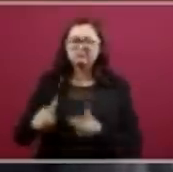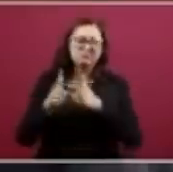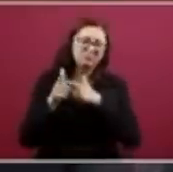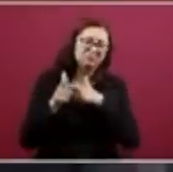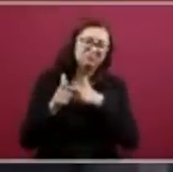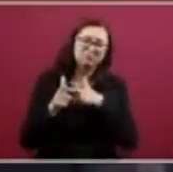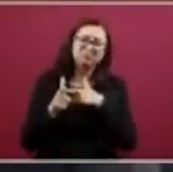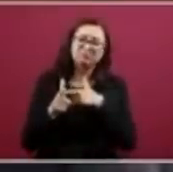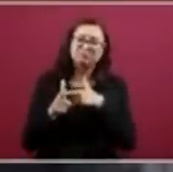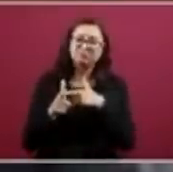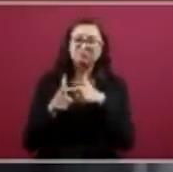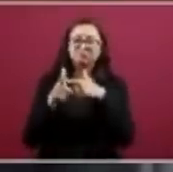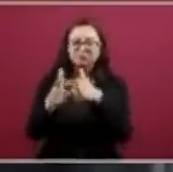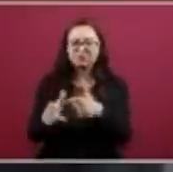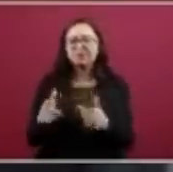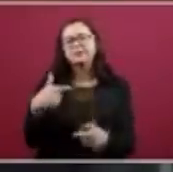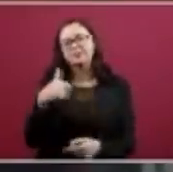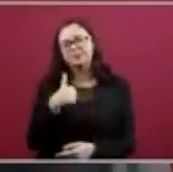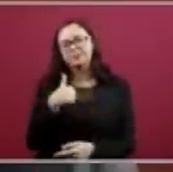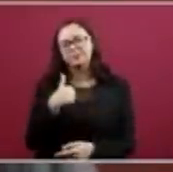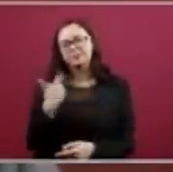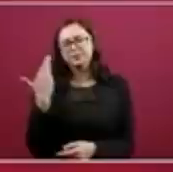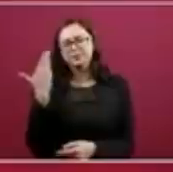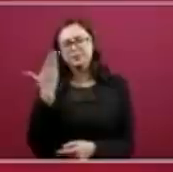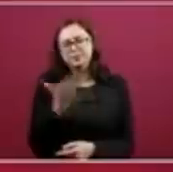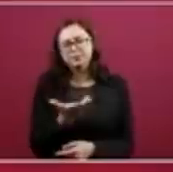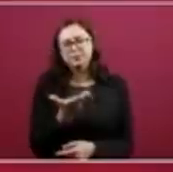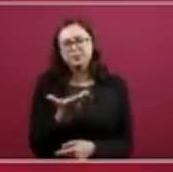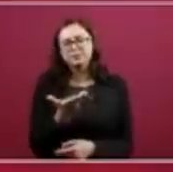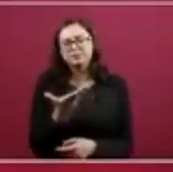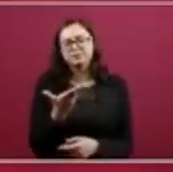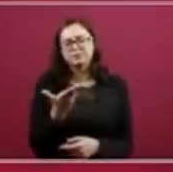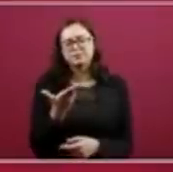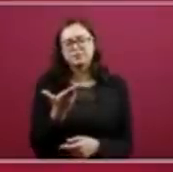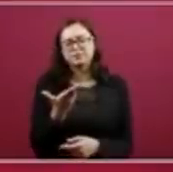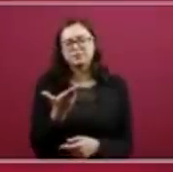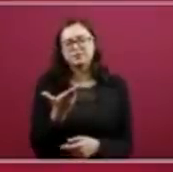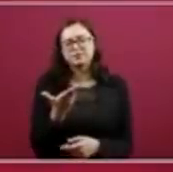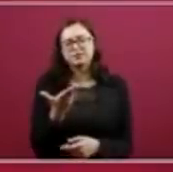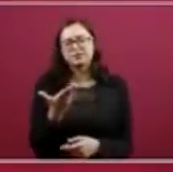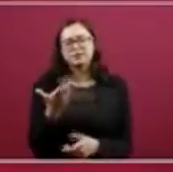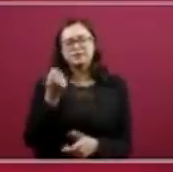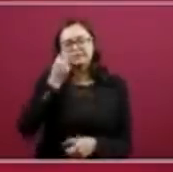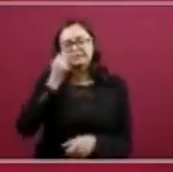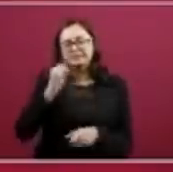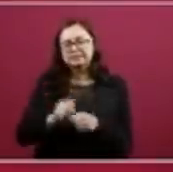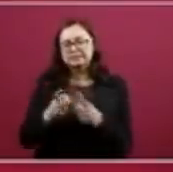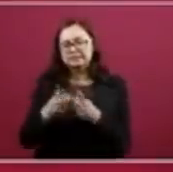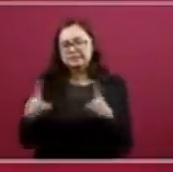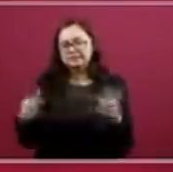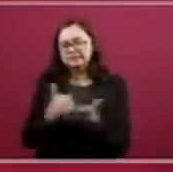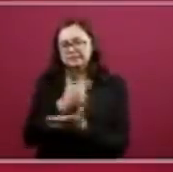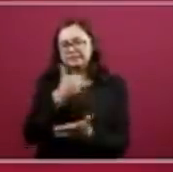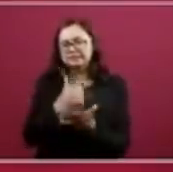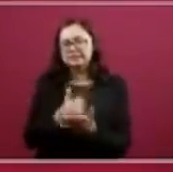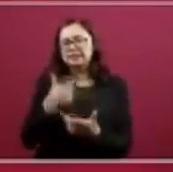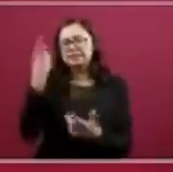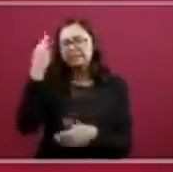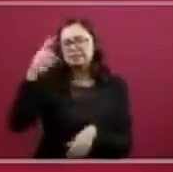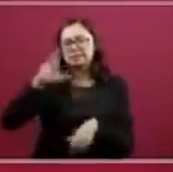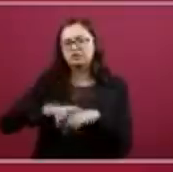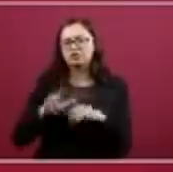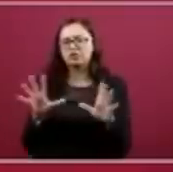Entonces, les pedí al secretario de Desarrollo Urbano, al director del Infonavit,